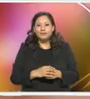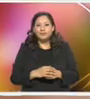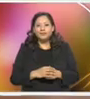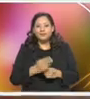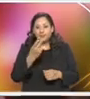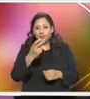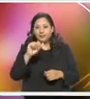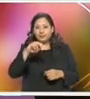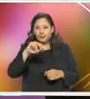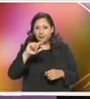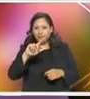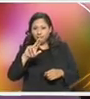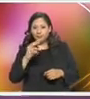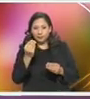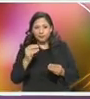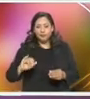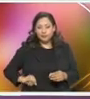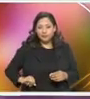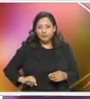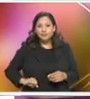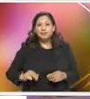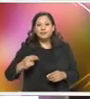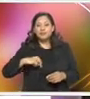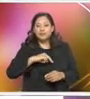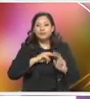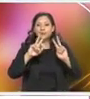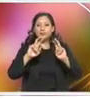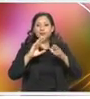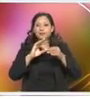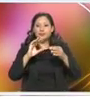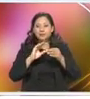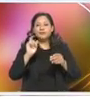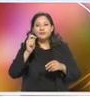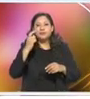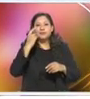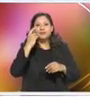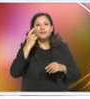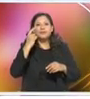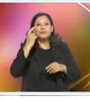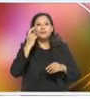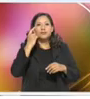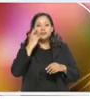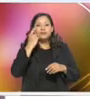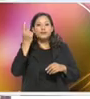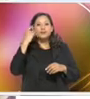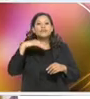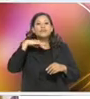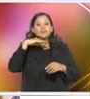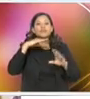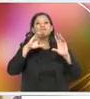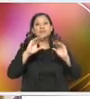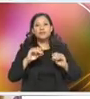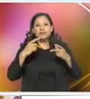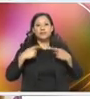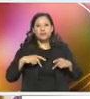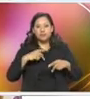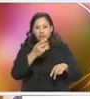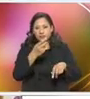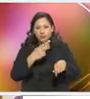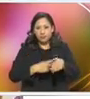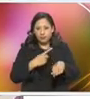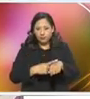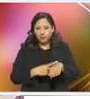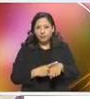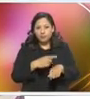Así es, Analu, muy interesantes en efecto. Vamos a hablar del espectro del autismo. Personas que padecen de este trastorno tienen, dentro